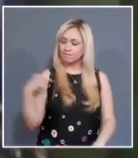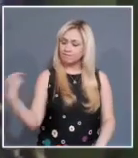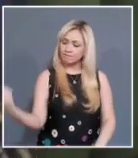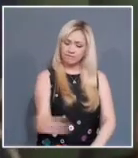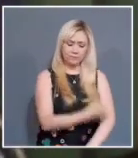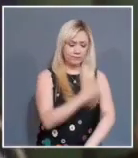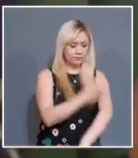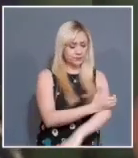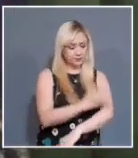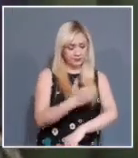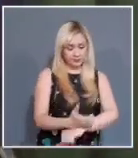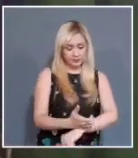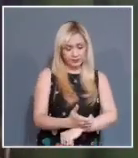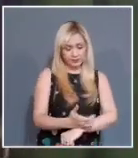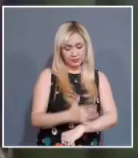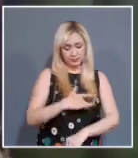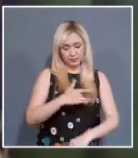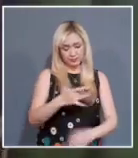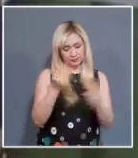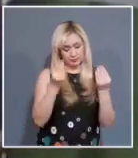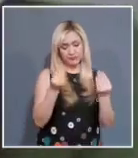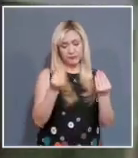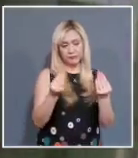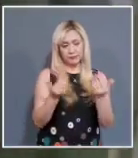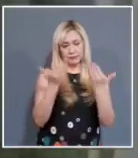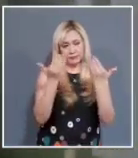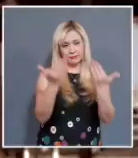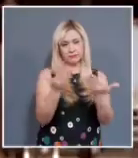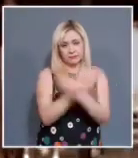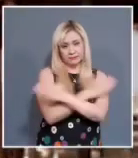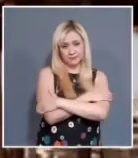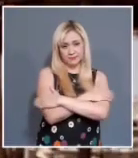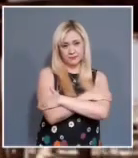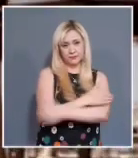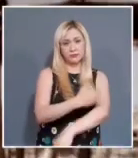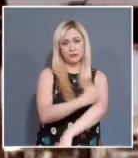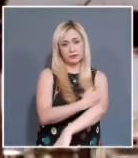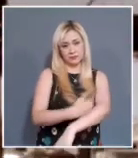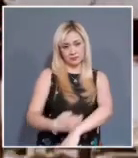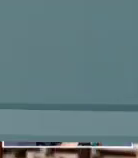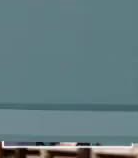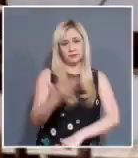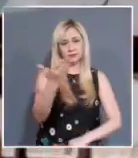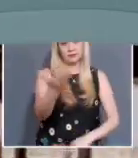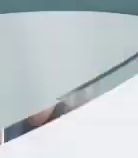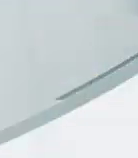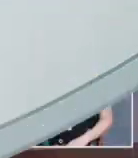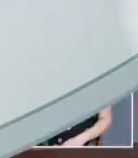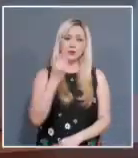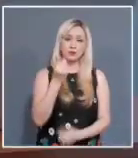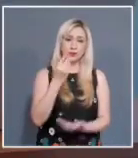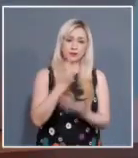canal, expresamos nuestro pésame a todos sus familiares.